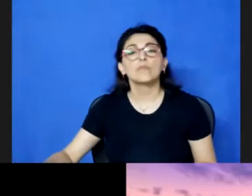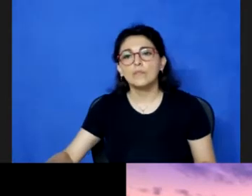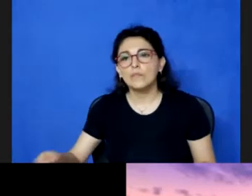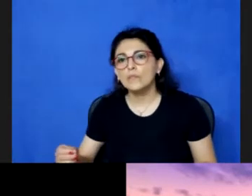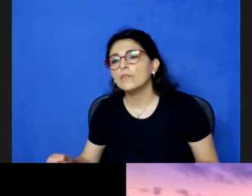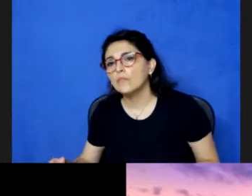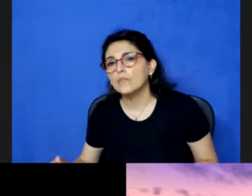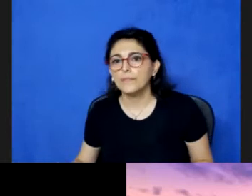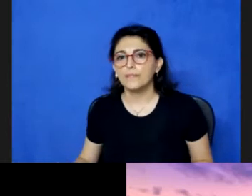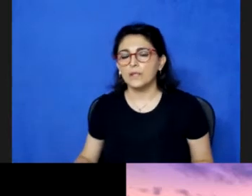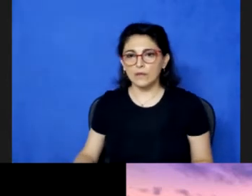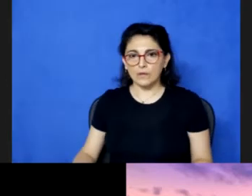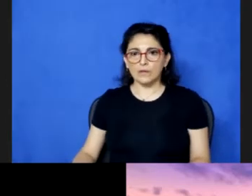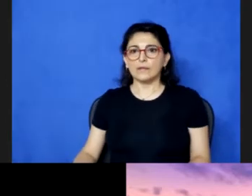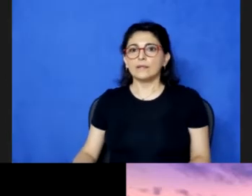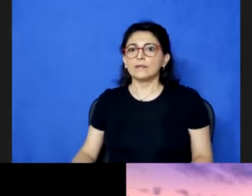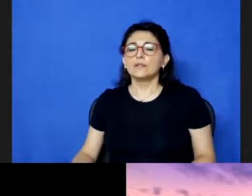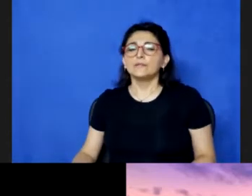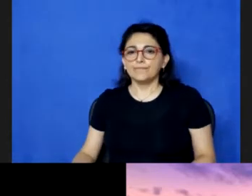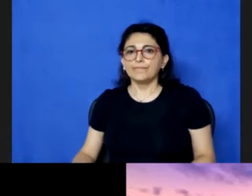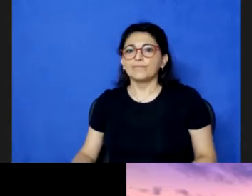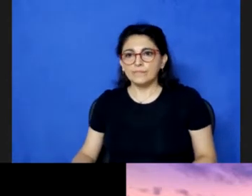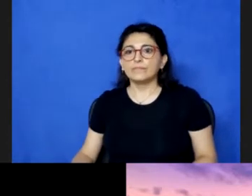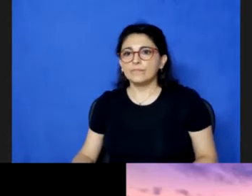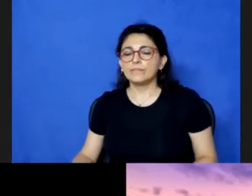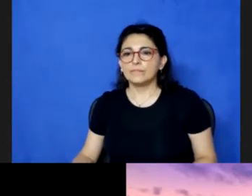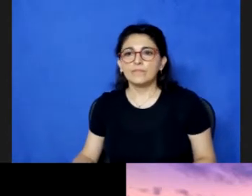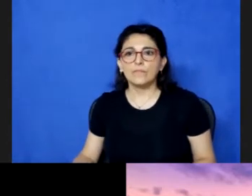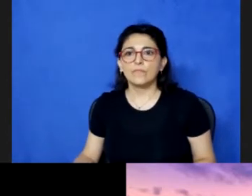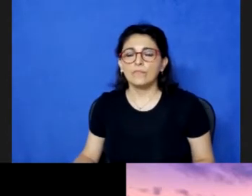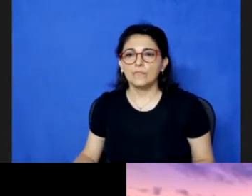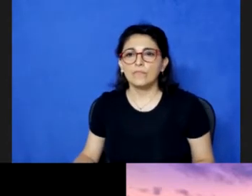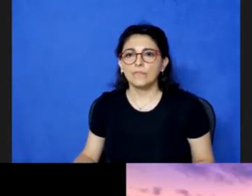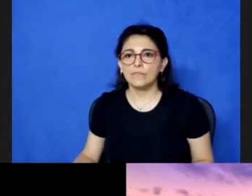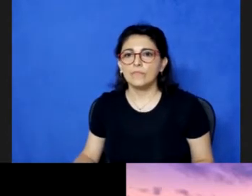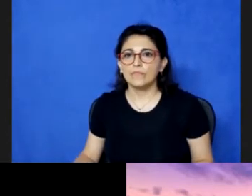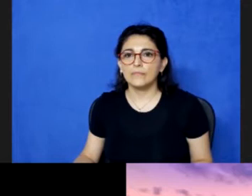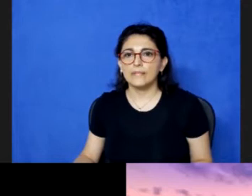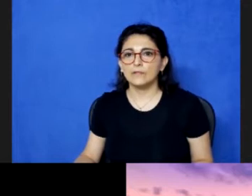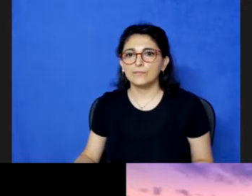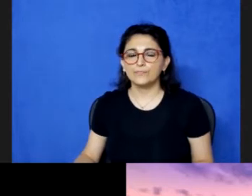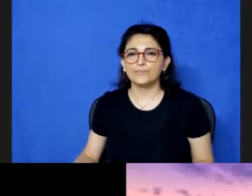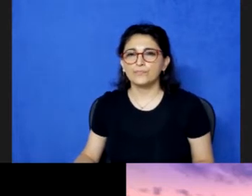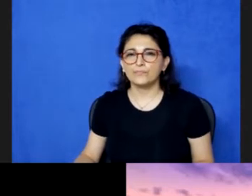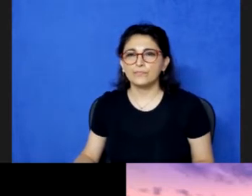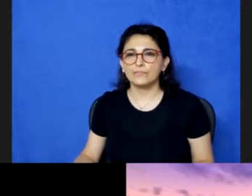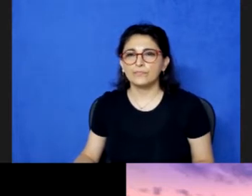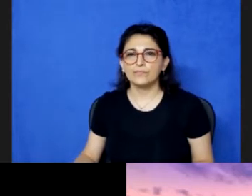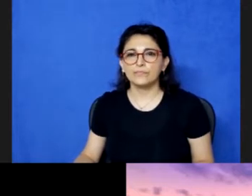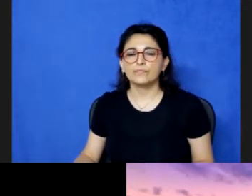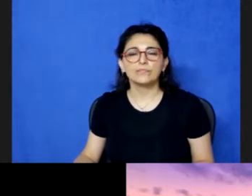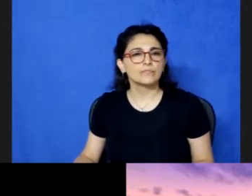seguramente es mejor, no puede ser peor. Entonces, lo juego, yo siempre lo dejo en la